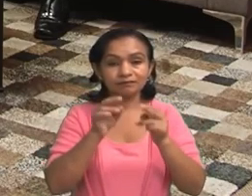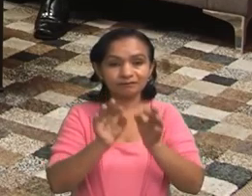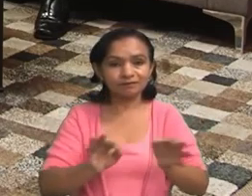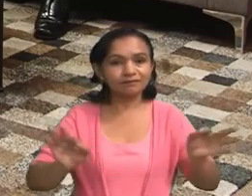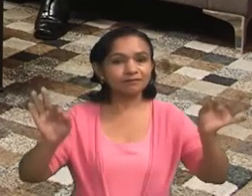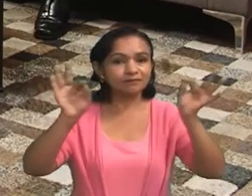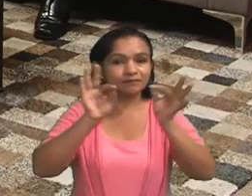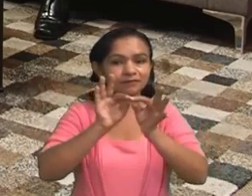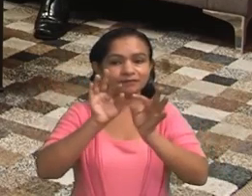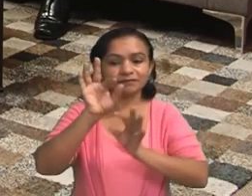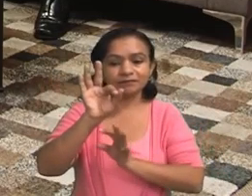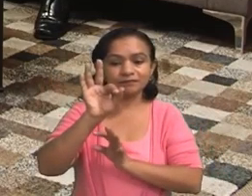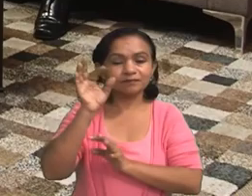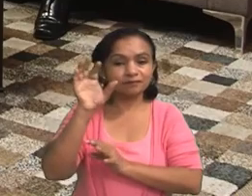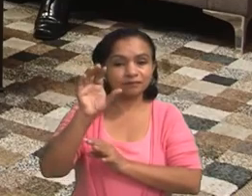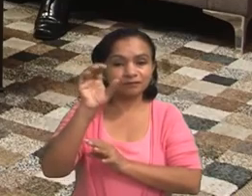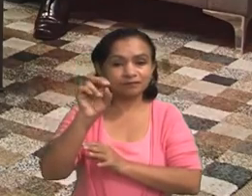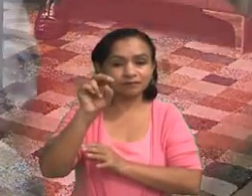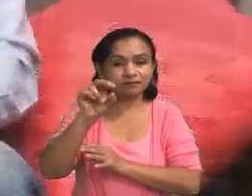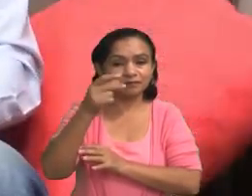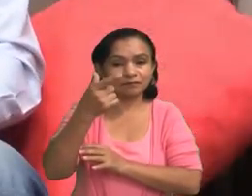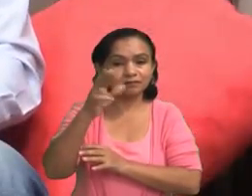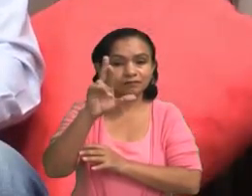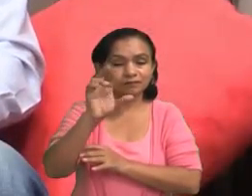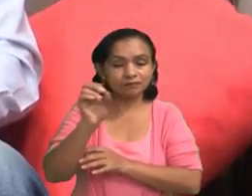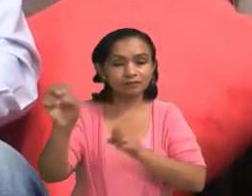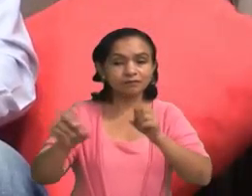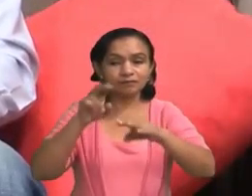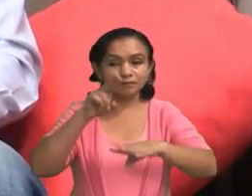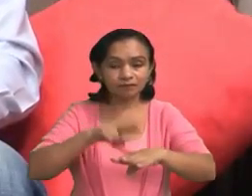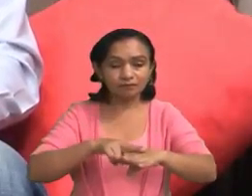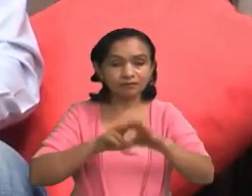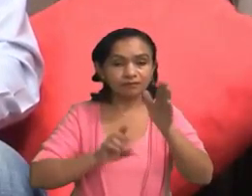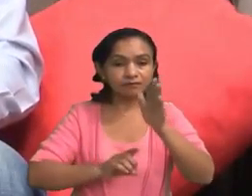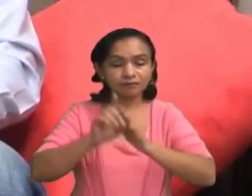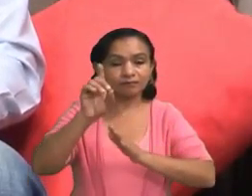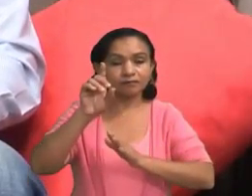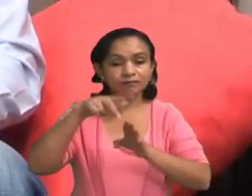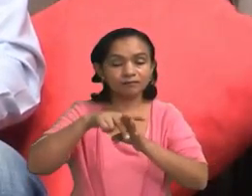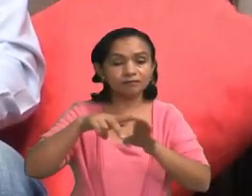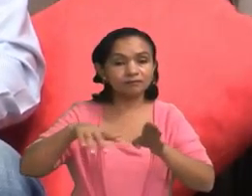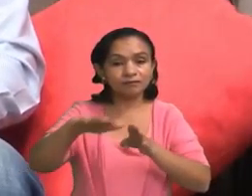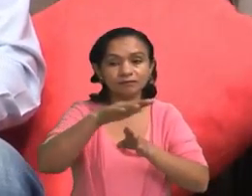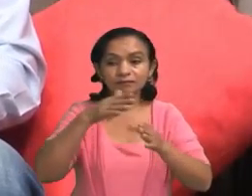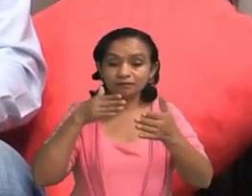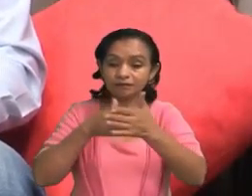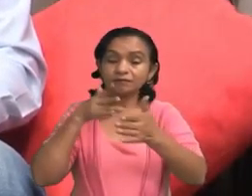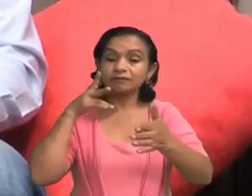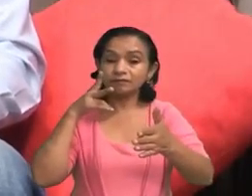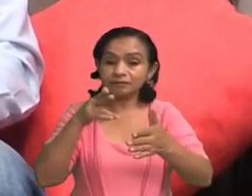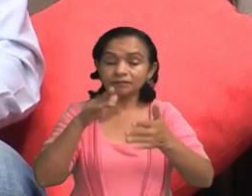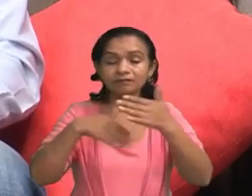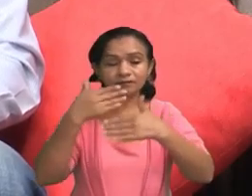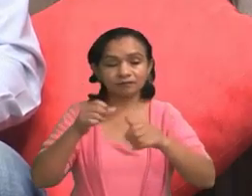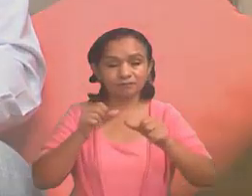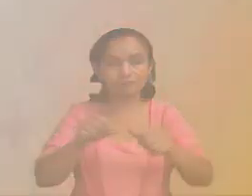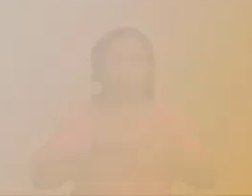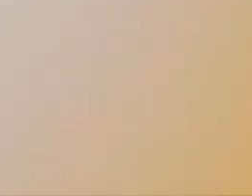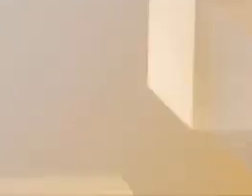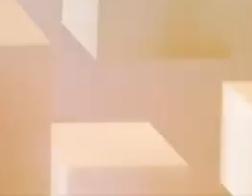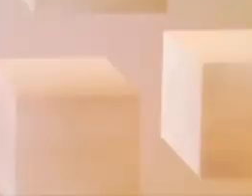importante congreso, el 7º Congreso Nacional de Desarrollo Rural. Hacemos una breve pausa, pero ya volvemos.